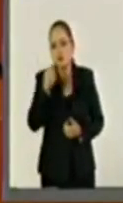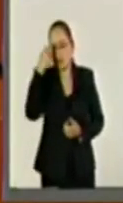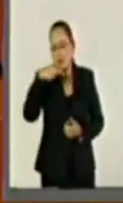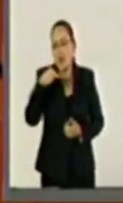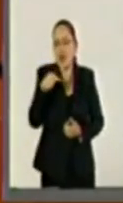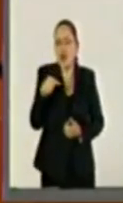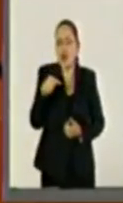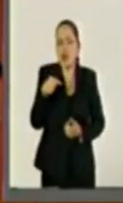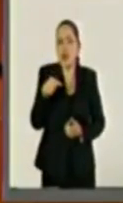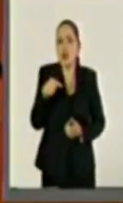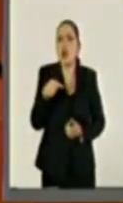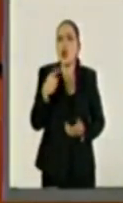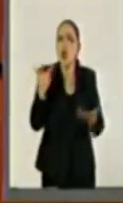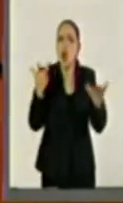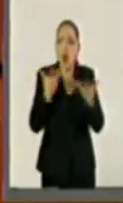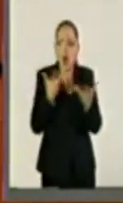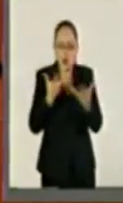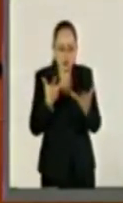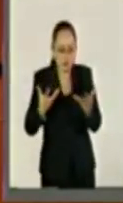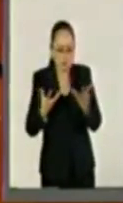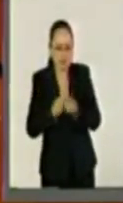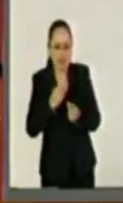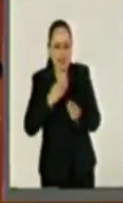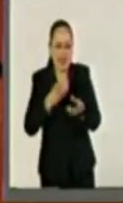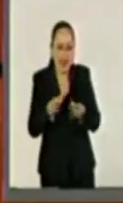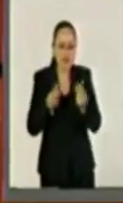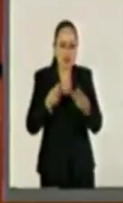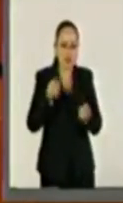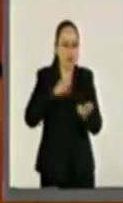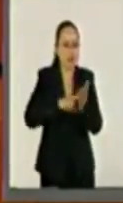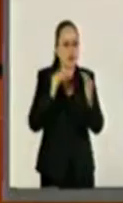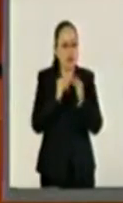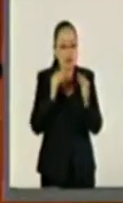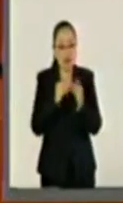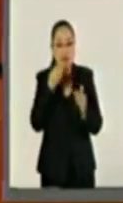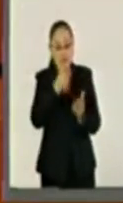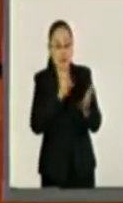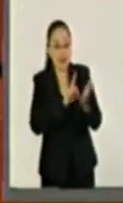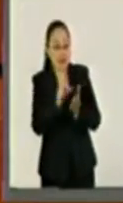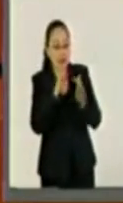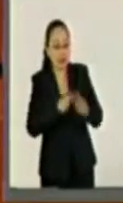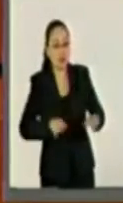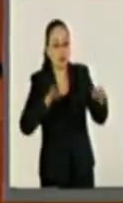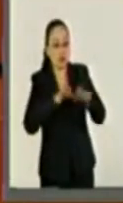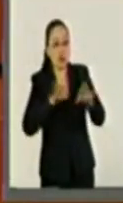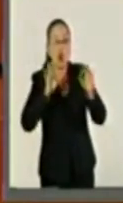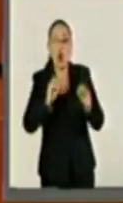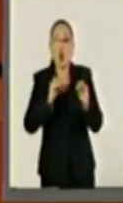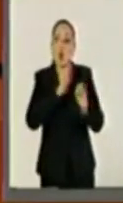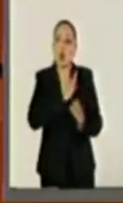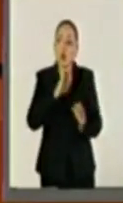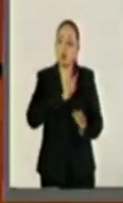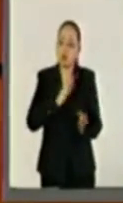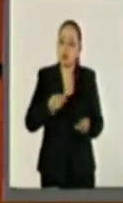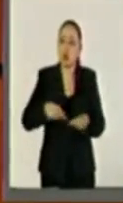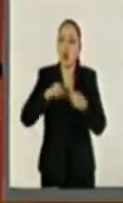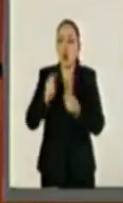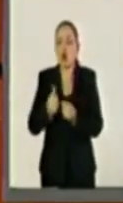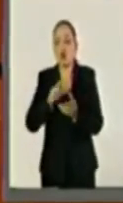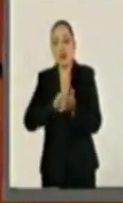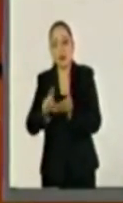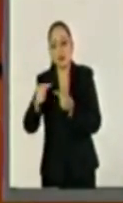para la manutención, constituye un derecho precursor o facilitador para el ejercicio de otros